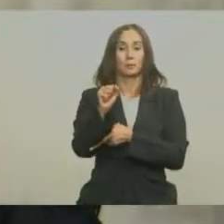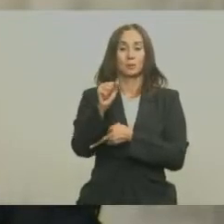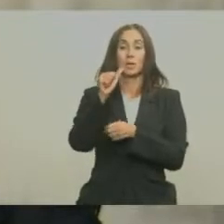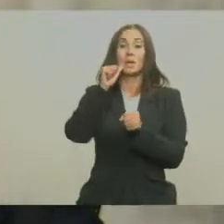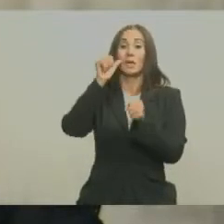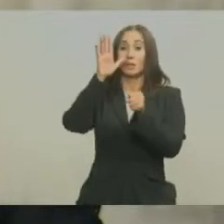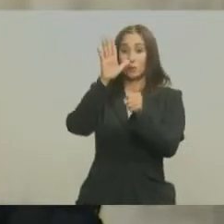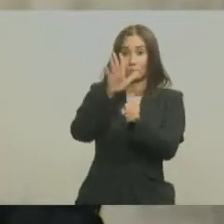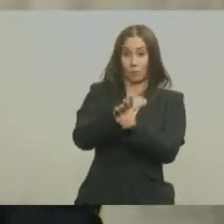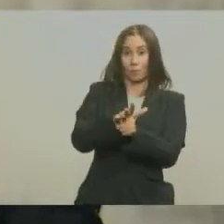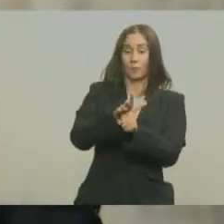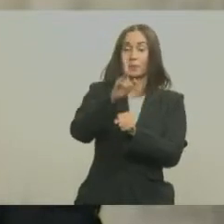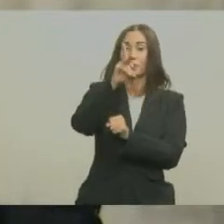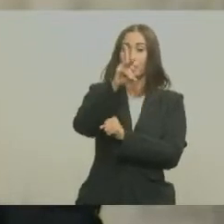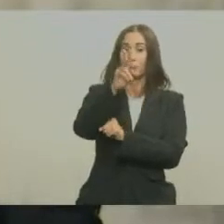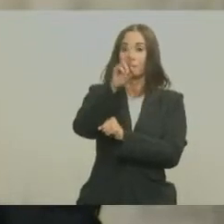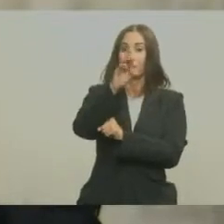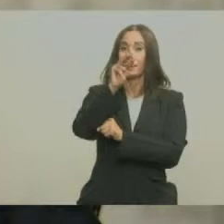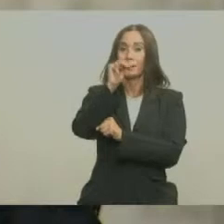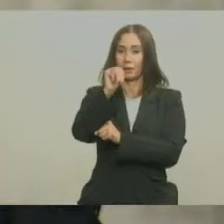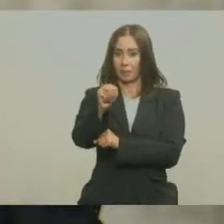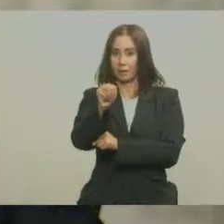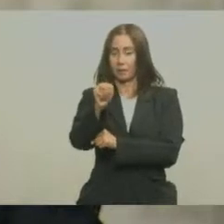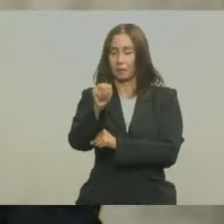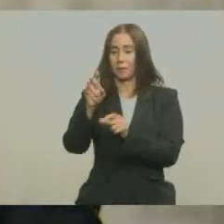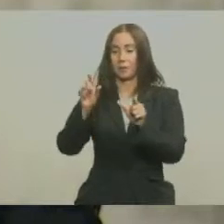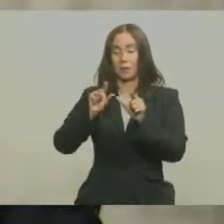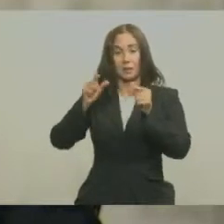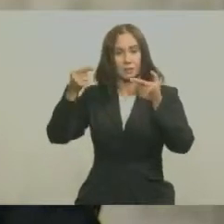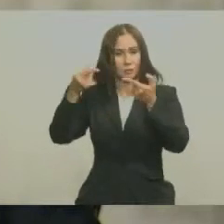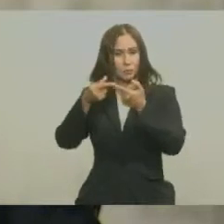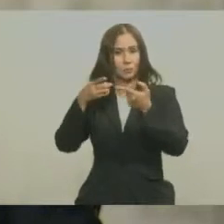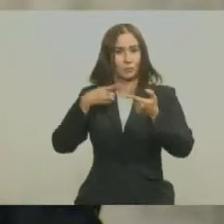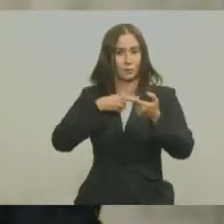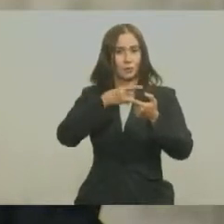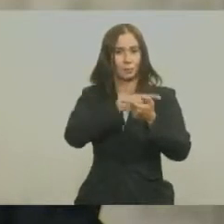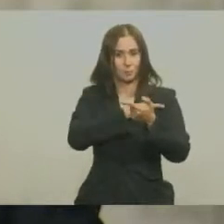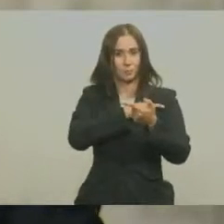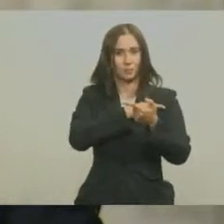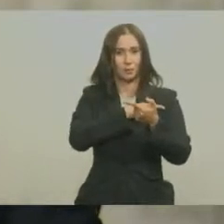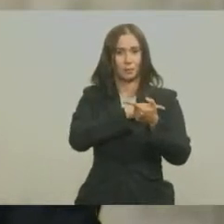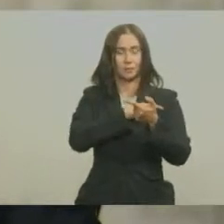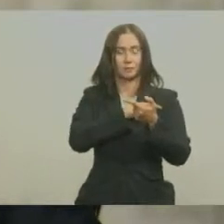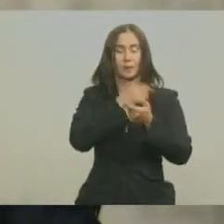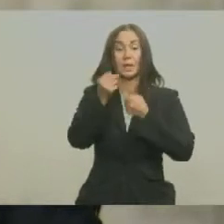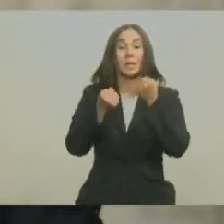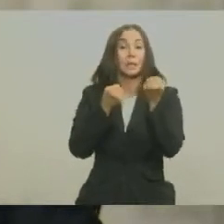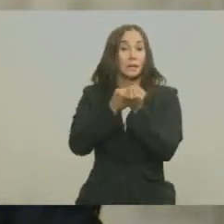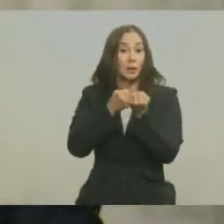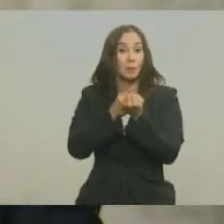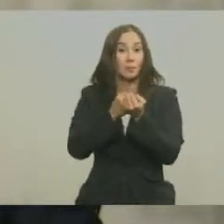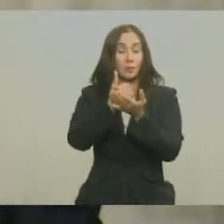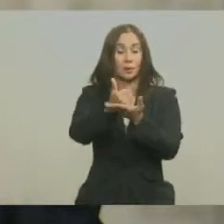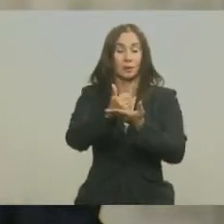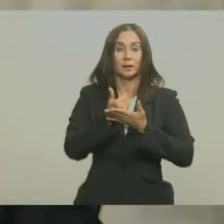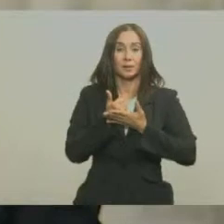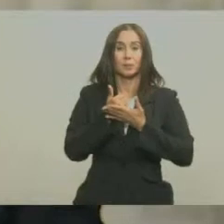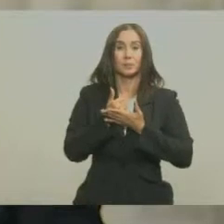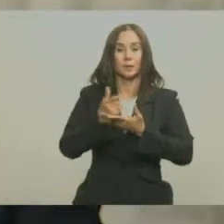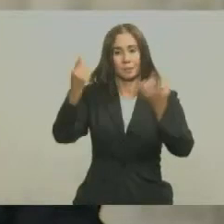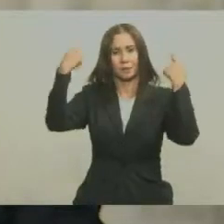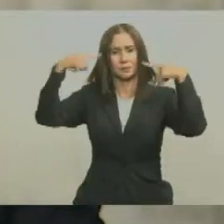PRM, de su bloque de diputados, señoras y señores, de contribuir a que sea